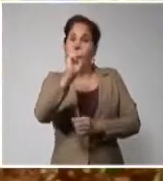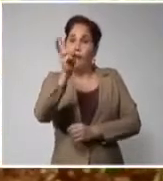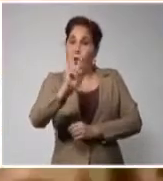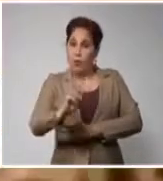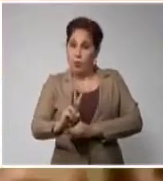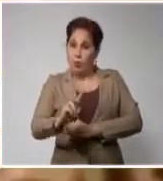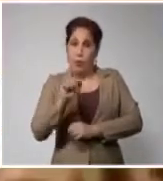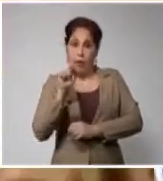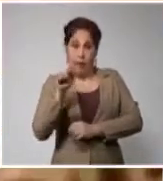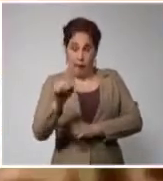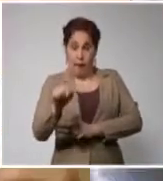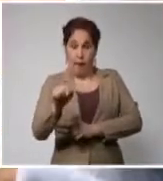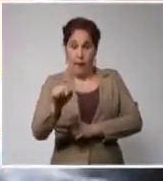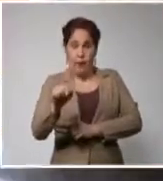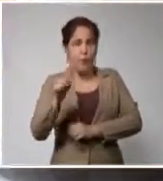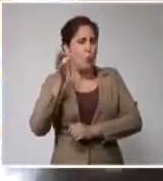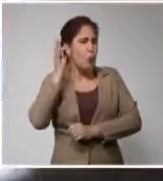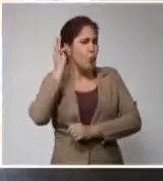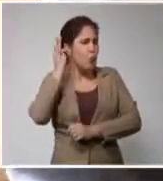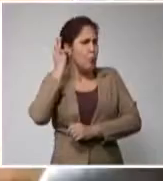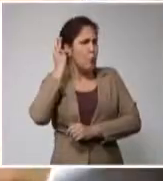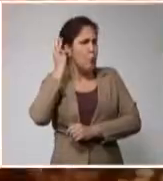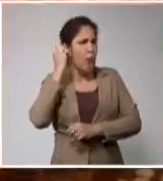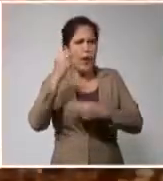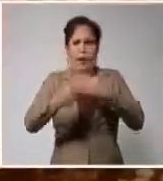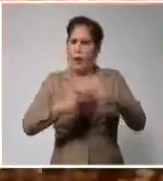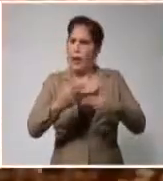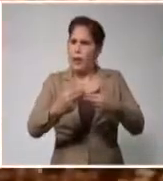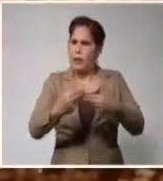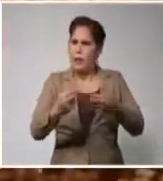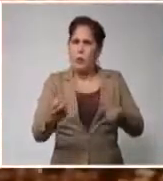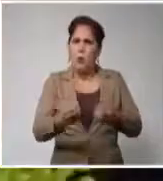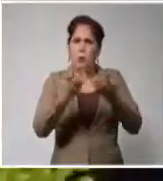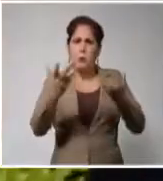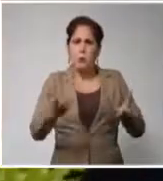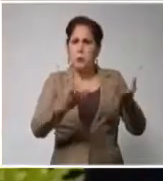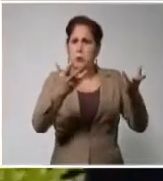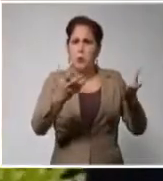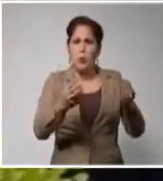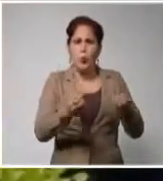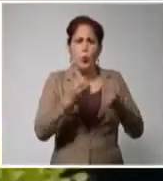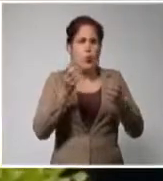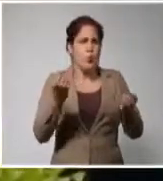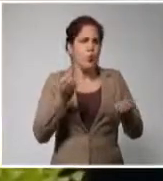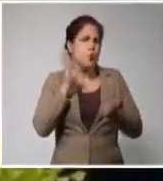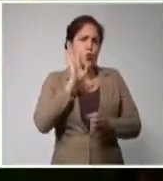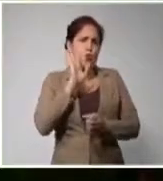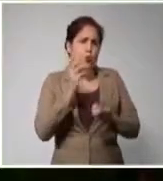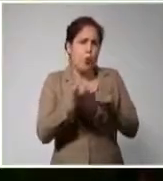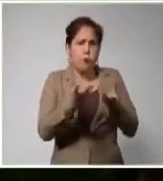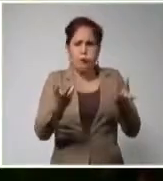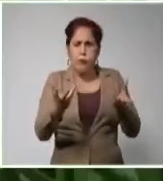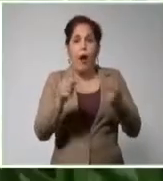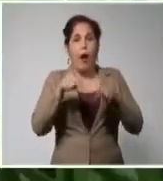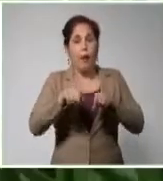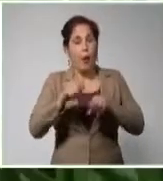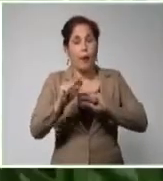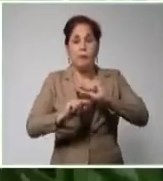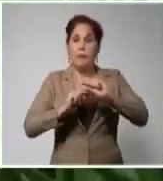de Venezuela, una mujer convirtió en pasión y esencia de vida el cultivo de la tierra.